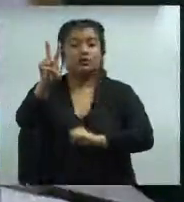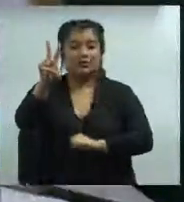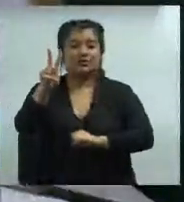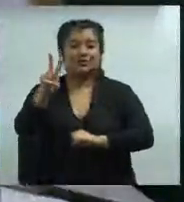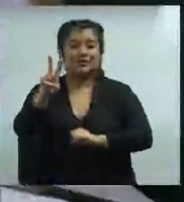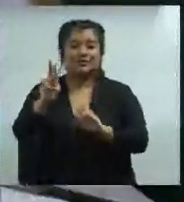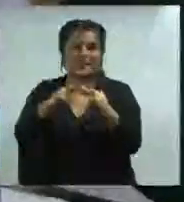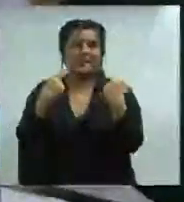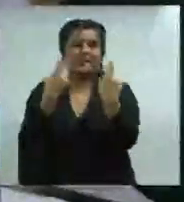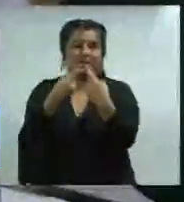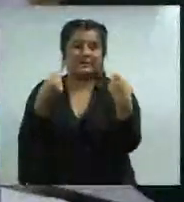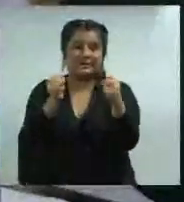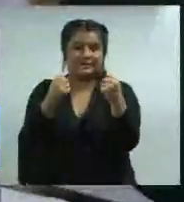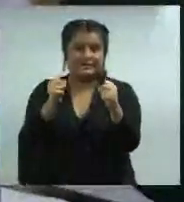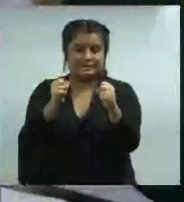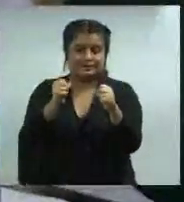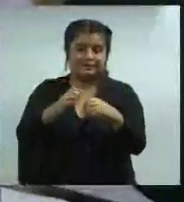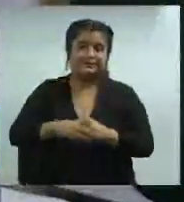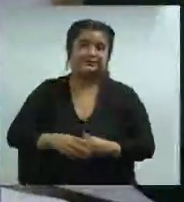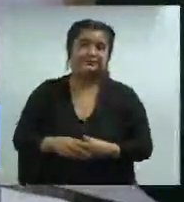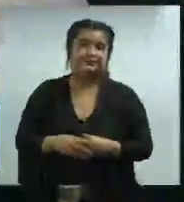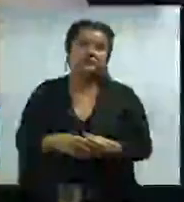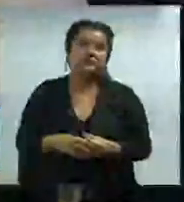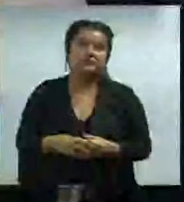Muchas gracias, compañeros y presidente.